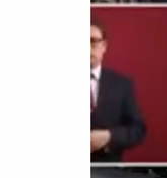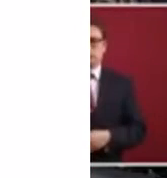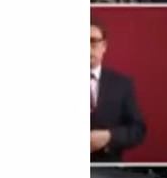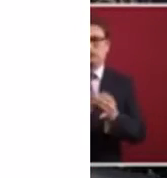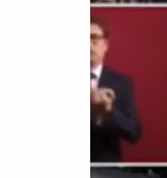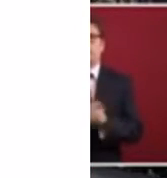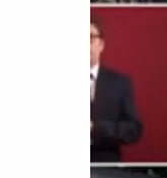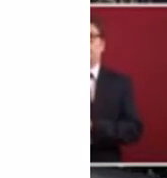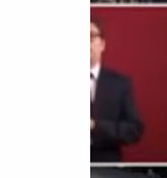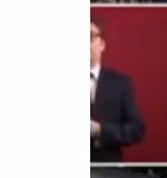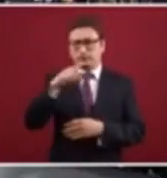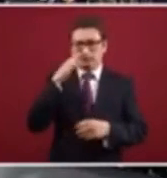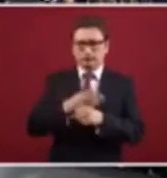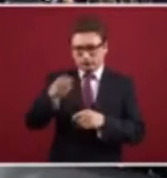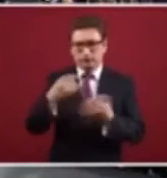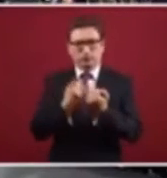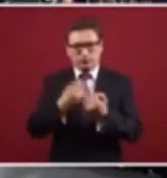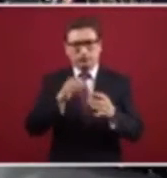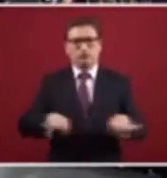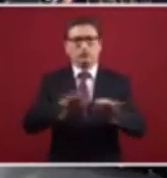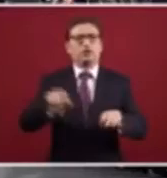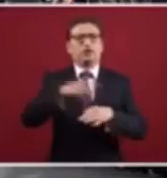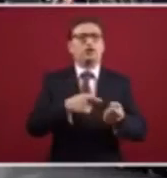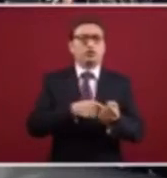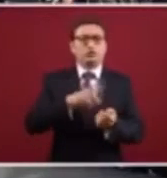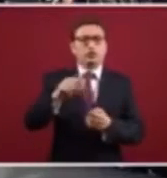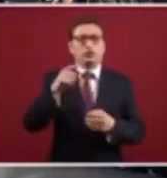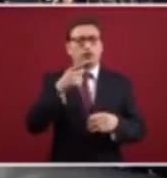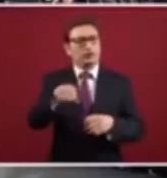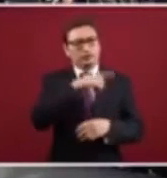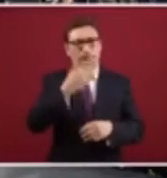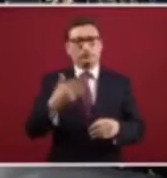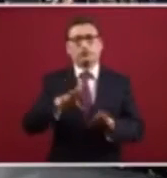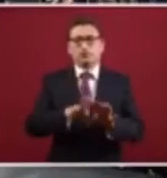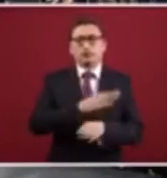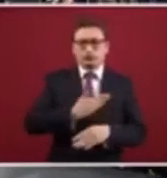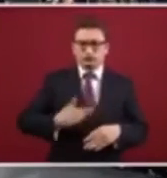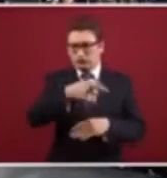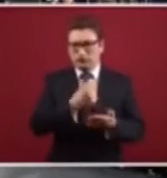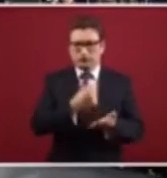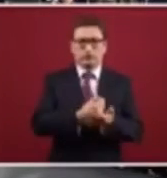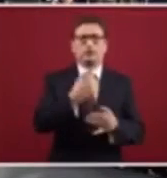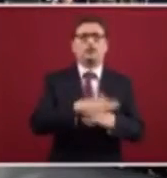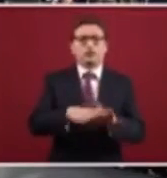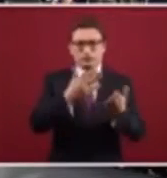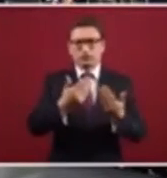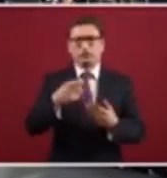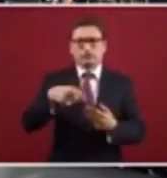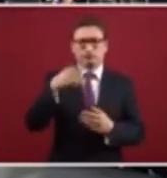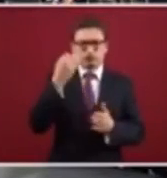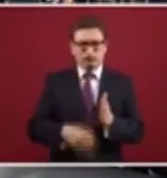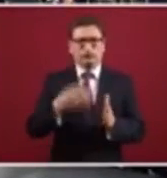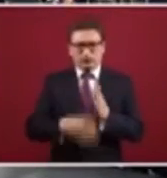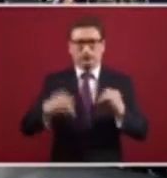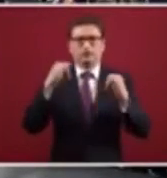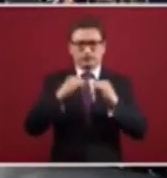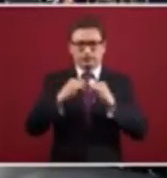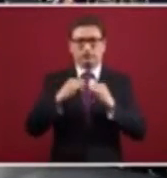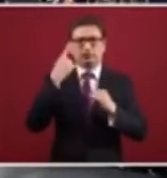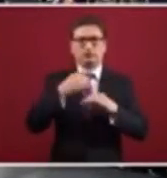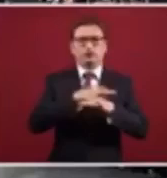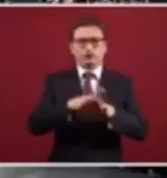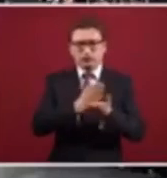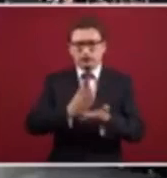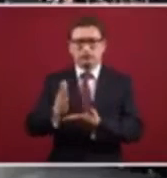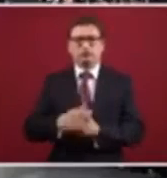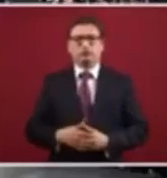El Instituto Nacional de Transparencia también es importante. Ellos no juntan, ellos exigen del Poder Judicial, del Poder Ejecutivo, de información. Si nos hace falta un instituto de acceso a